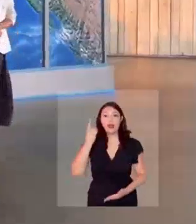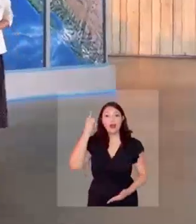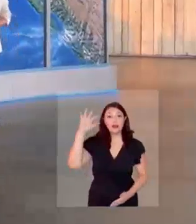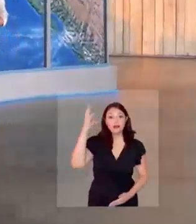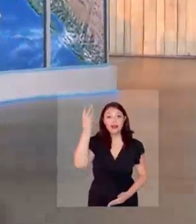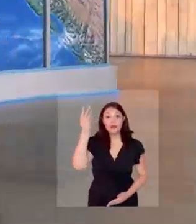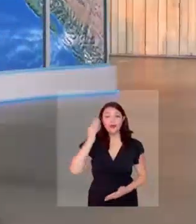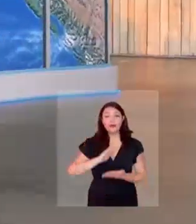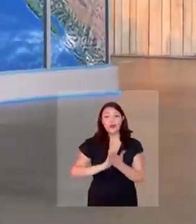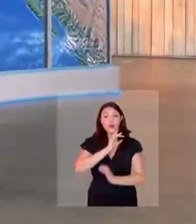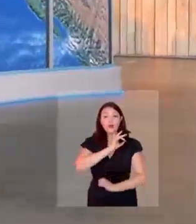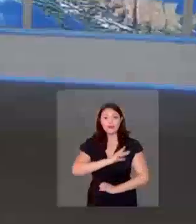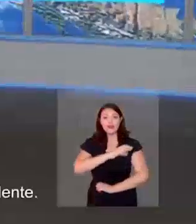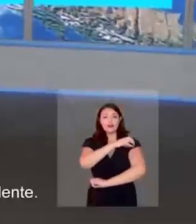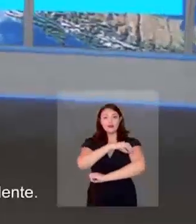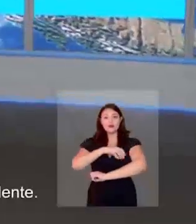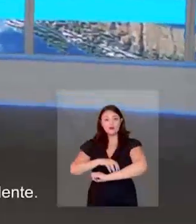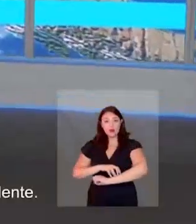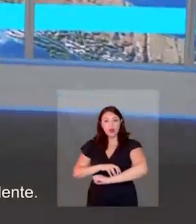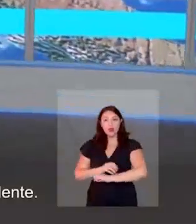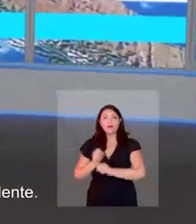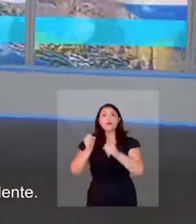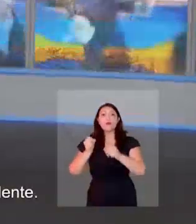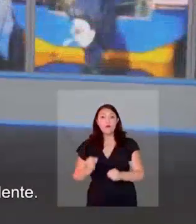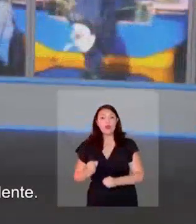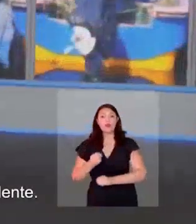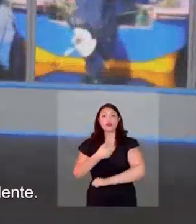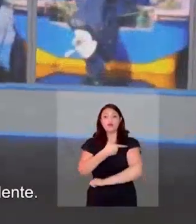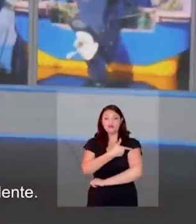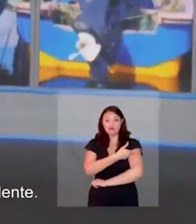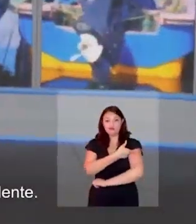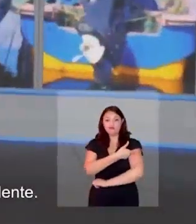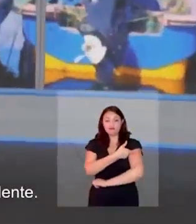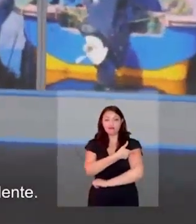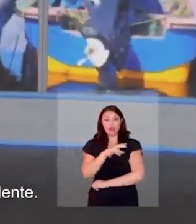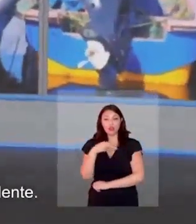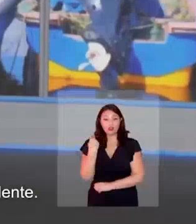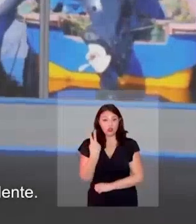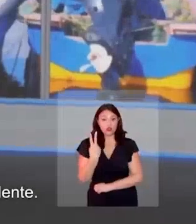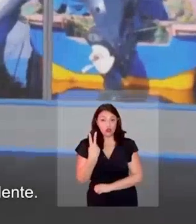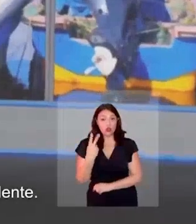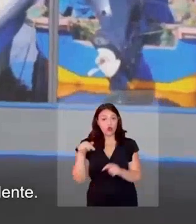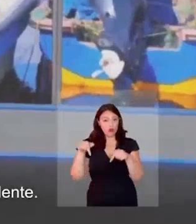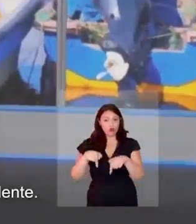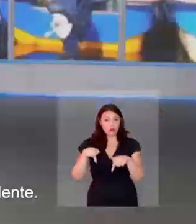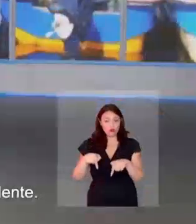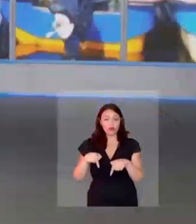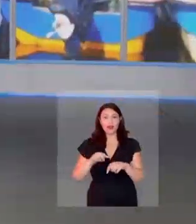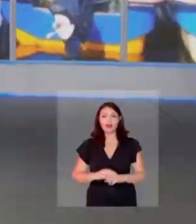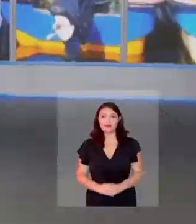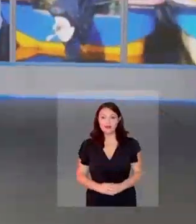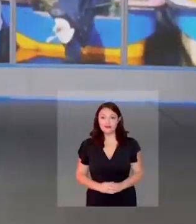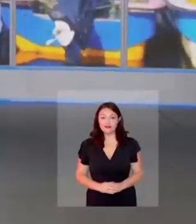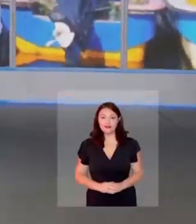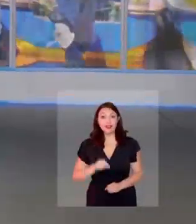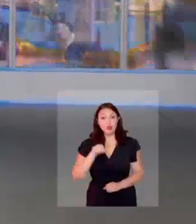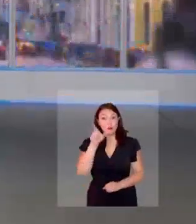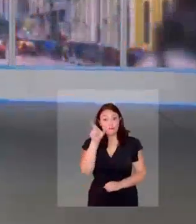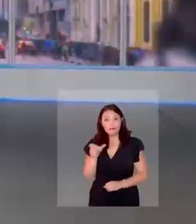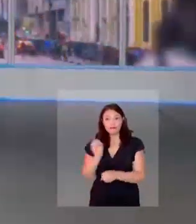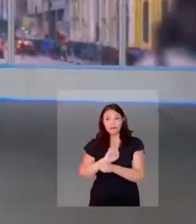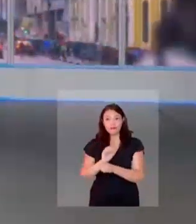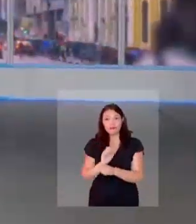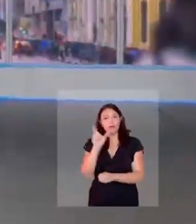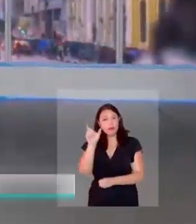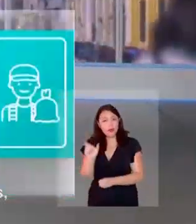Bienvenidos. Veamos el tiempo. En todo Chile ya es tiempo de vacunarse hoy con Bivalente. Si eres transportista,